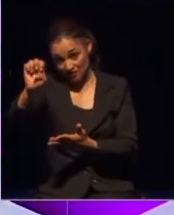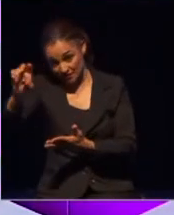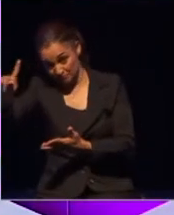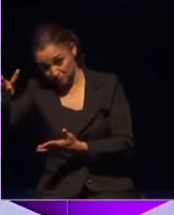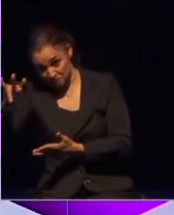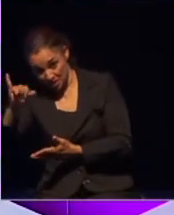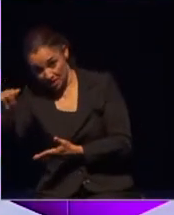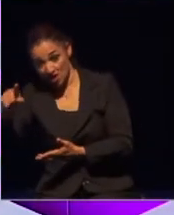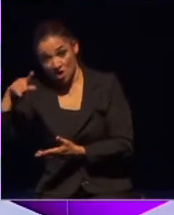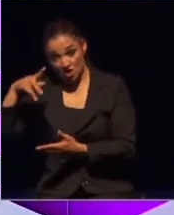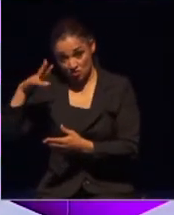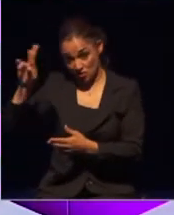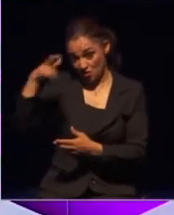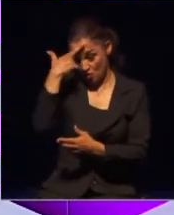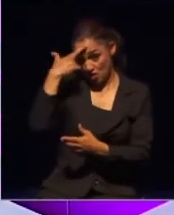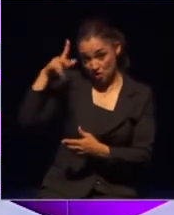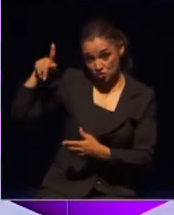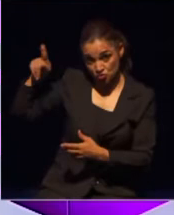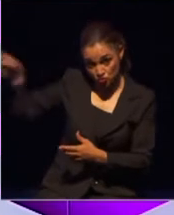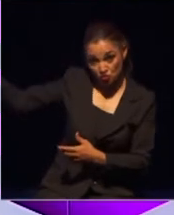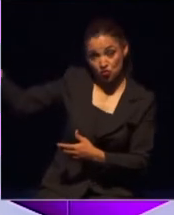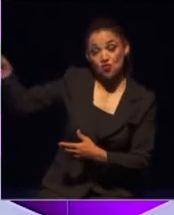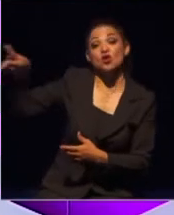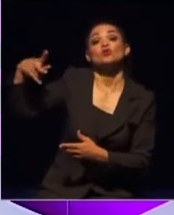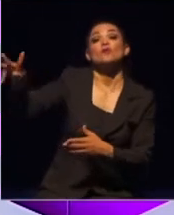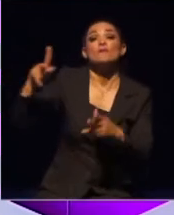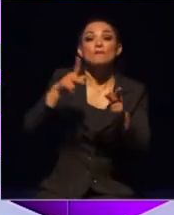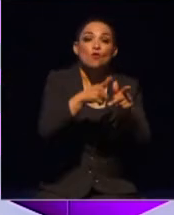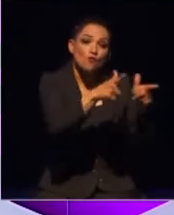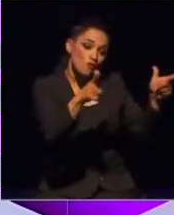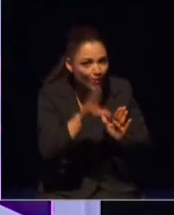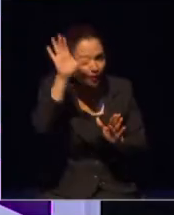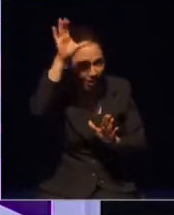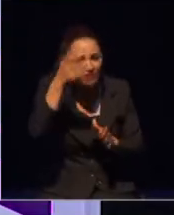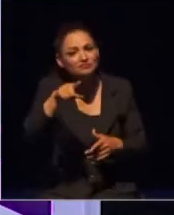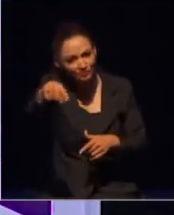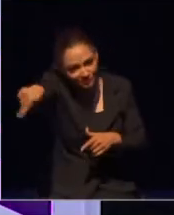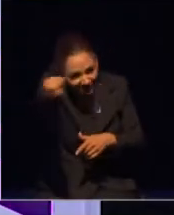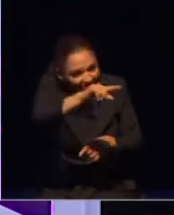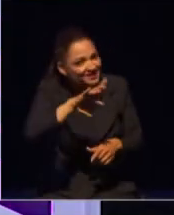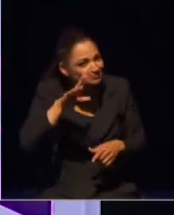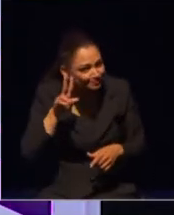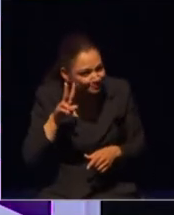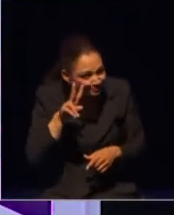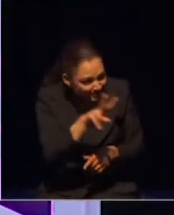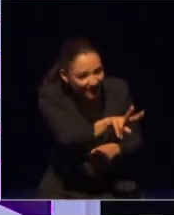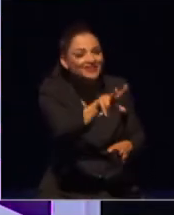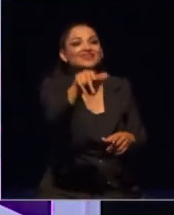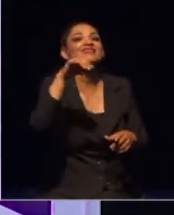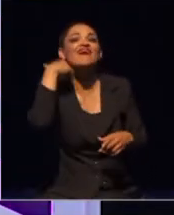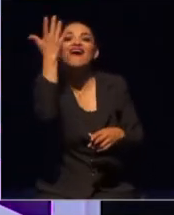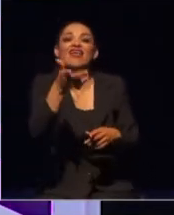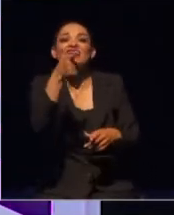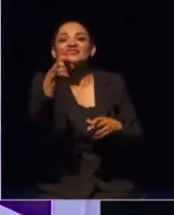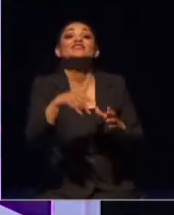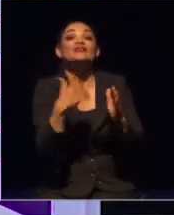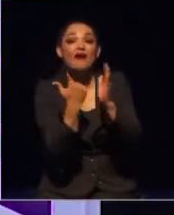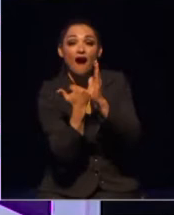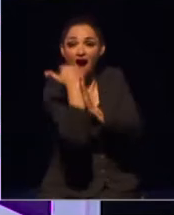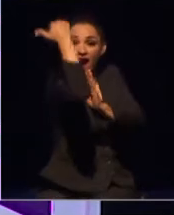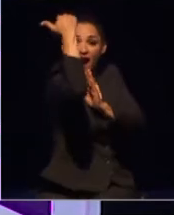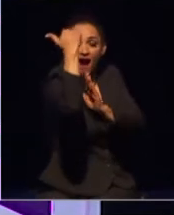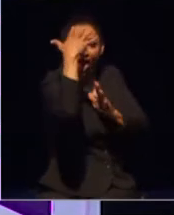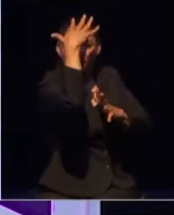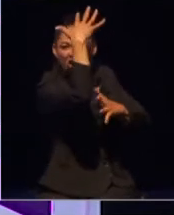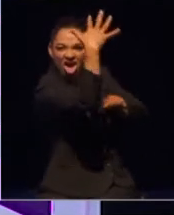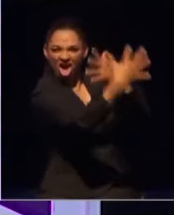que tú y tu partido me aprobaron todas las cuentas públicas de mi gobierno. Te cuestioné sobre los altos índices delictivos de